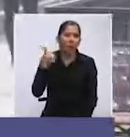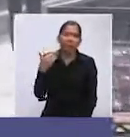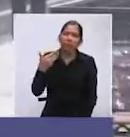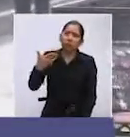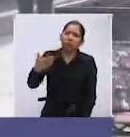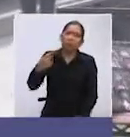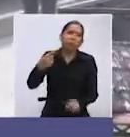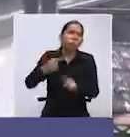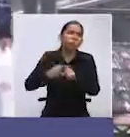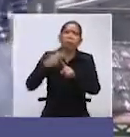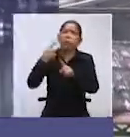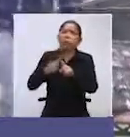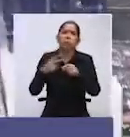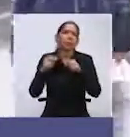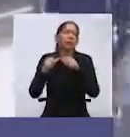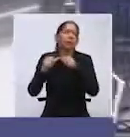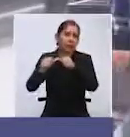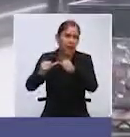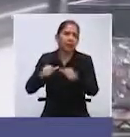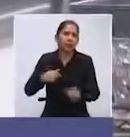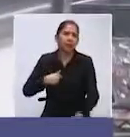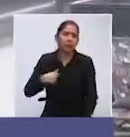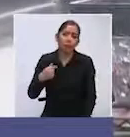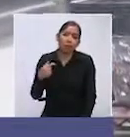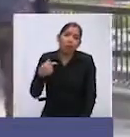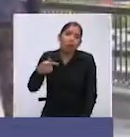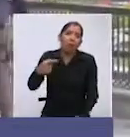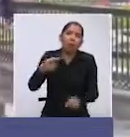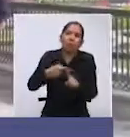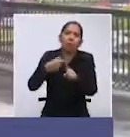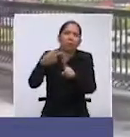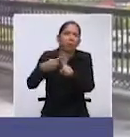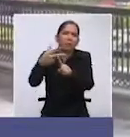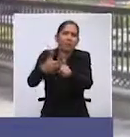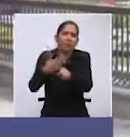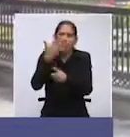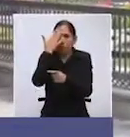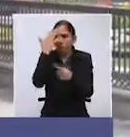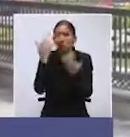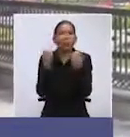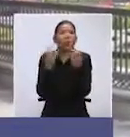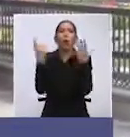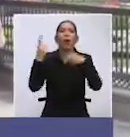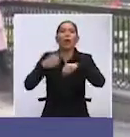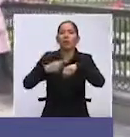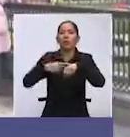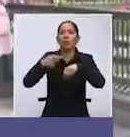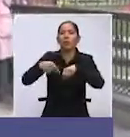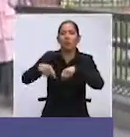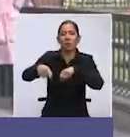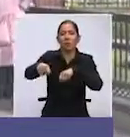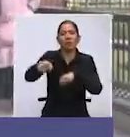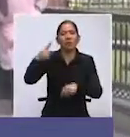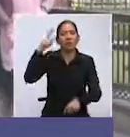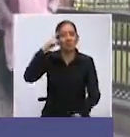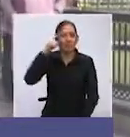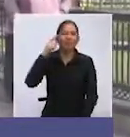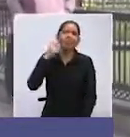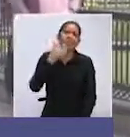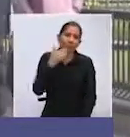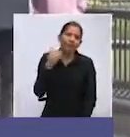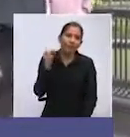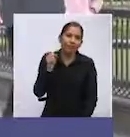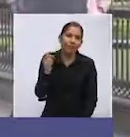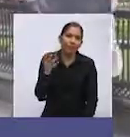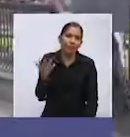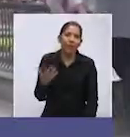unos 2 meses y más, no sabemos el tiempo que vamos a necesitar, ¿no?